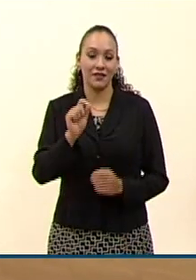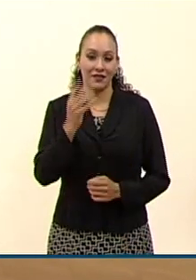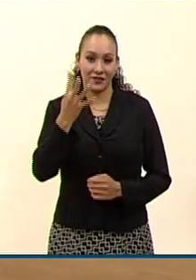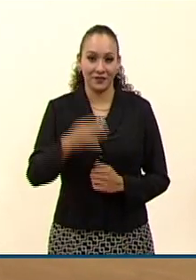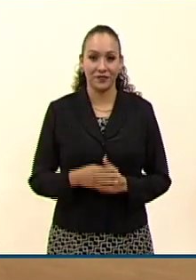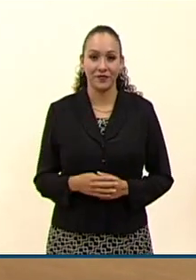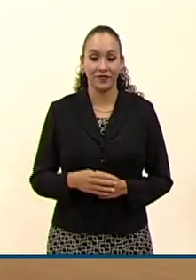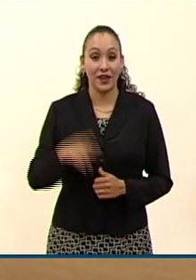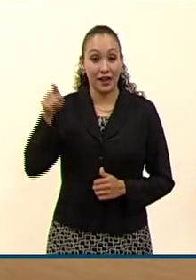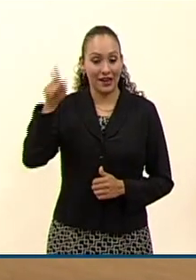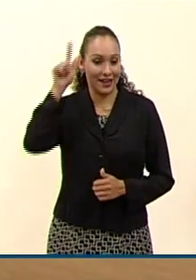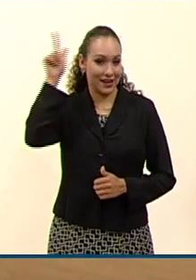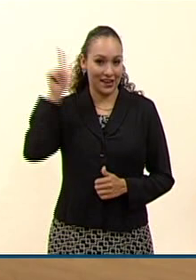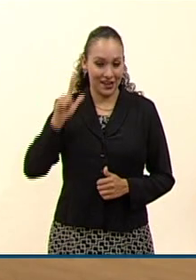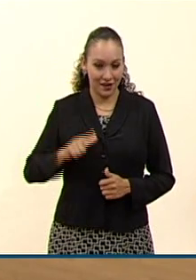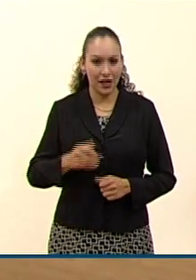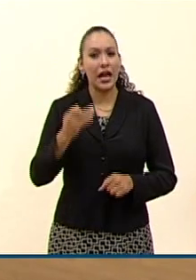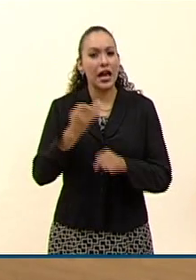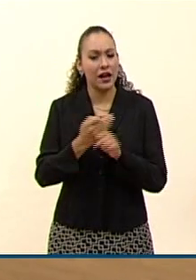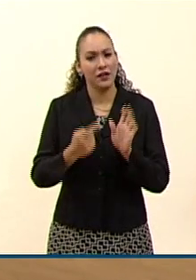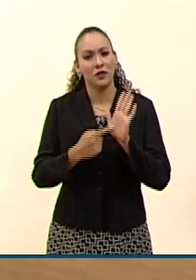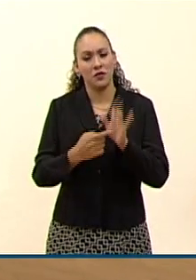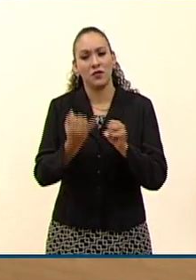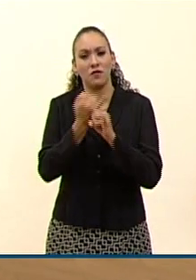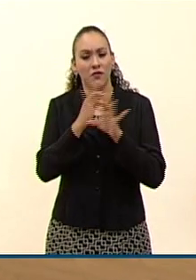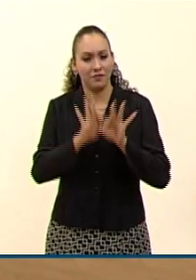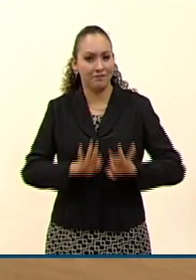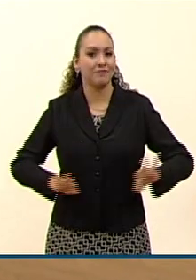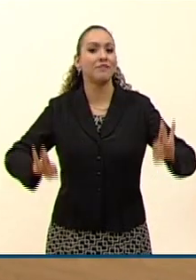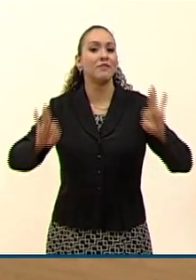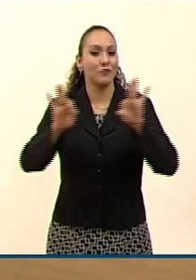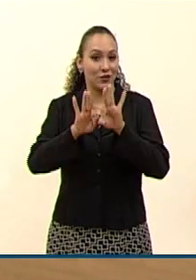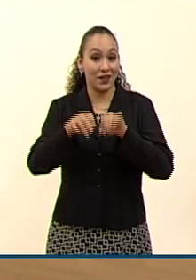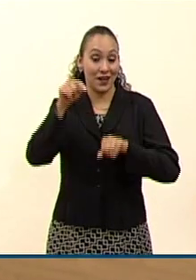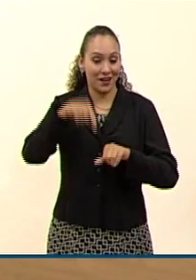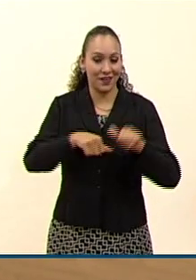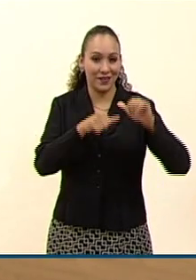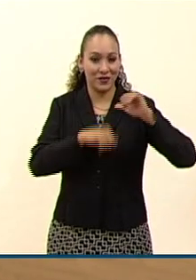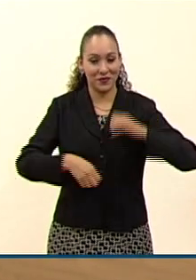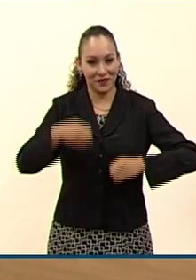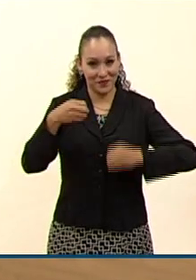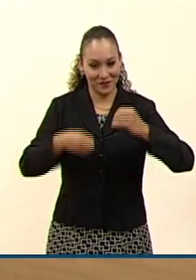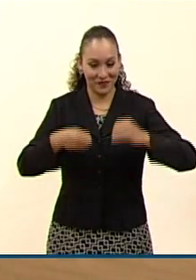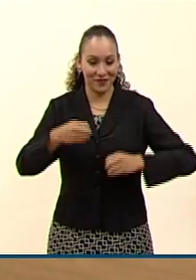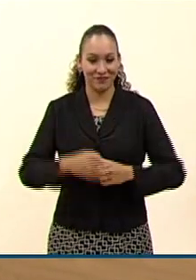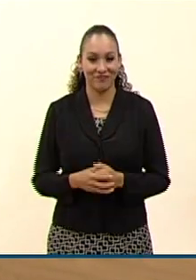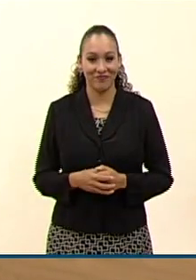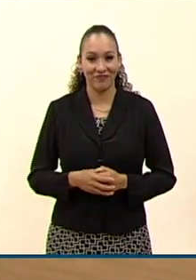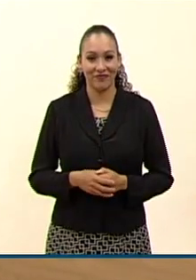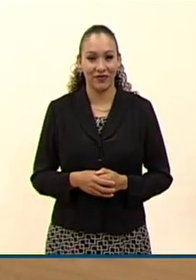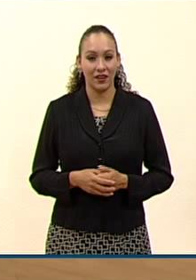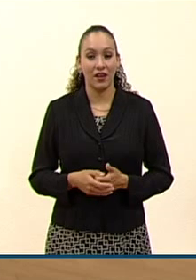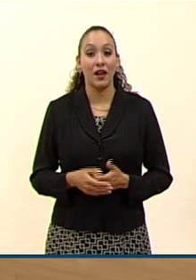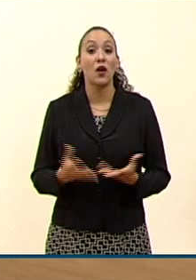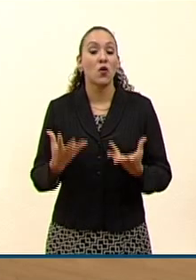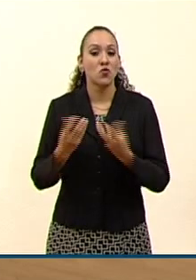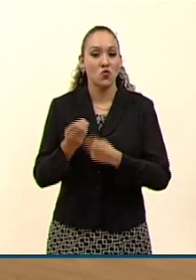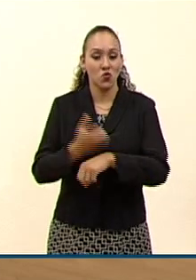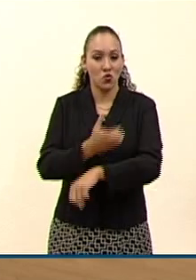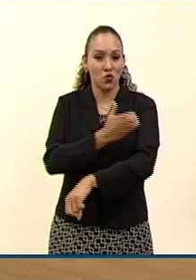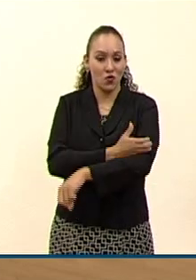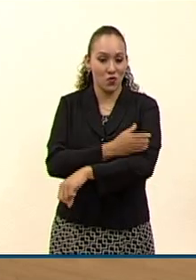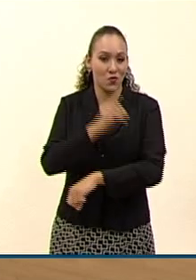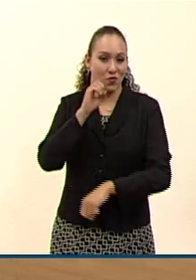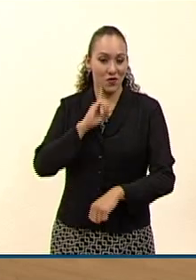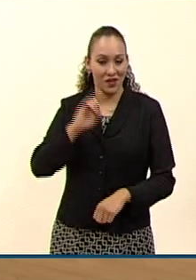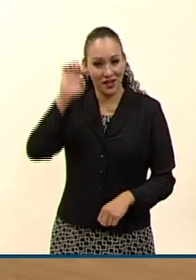Soy Lorena Sánchez Cabrera y en los próximos minutos le presentaré la información más reciente del Poder Judicial de la Federación junto a mi compañera